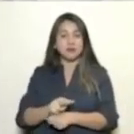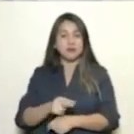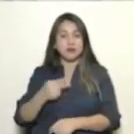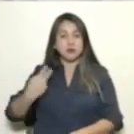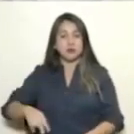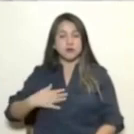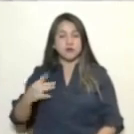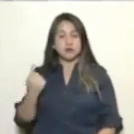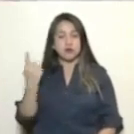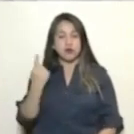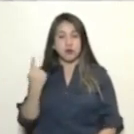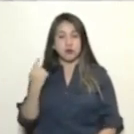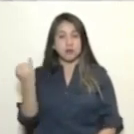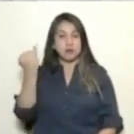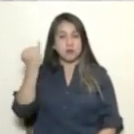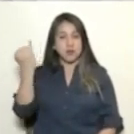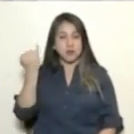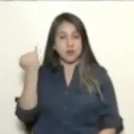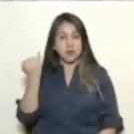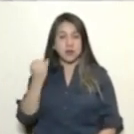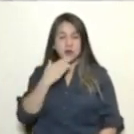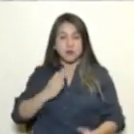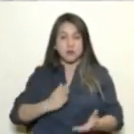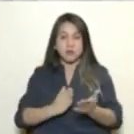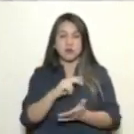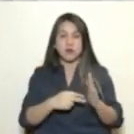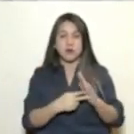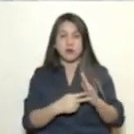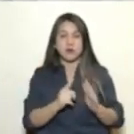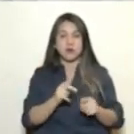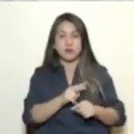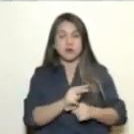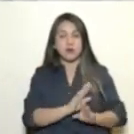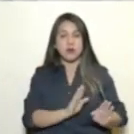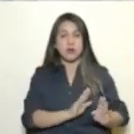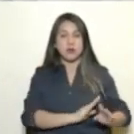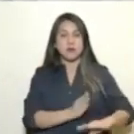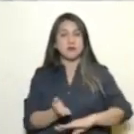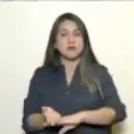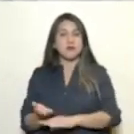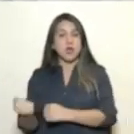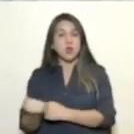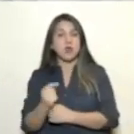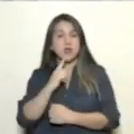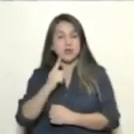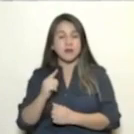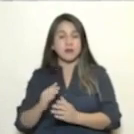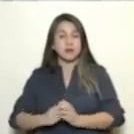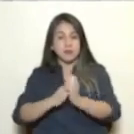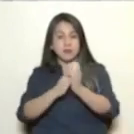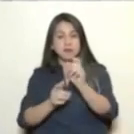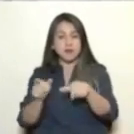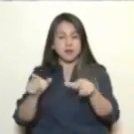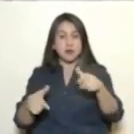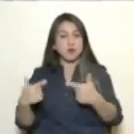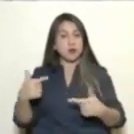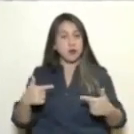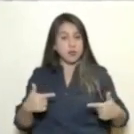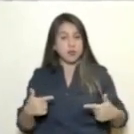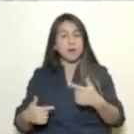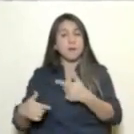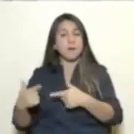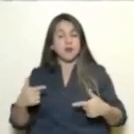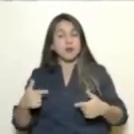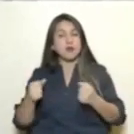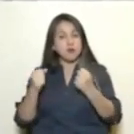cuando llegó la crisis los mercados no administraron nada y se recurrió a los dirigentes políticos. La política es la capaz